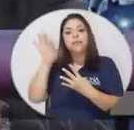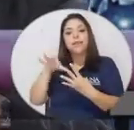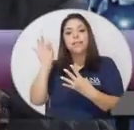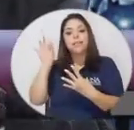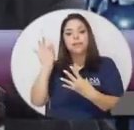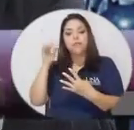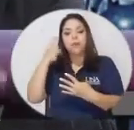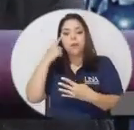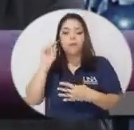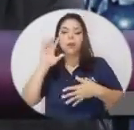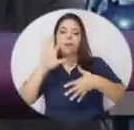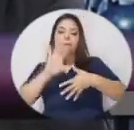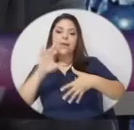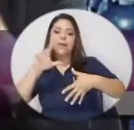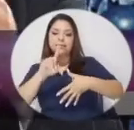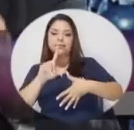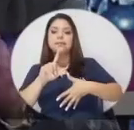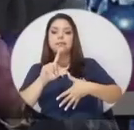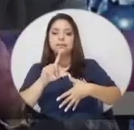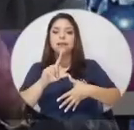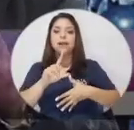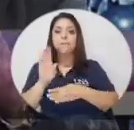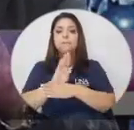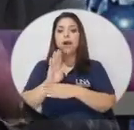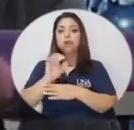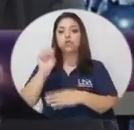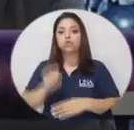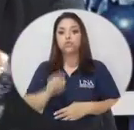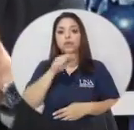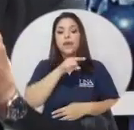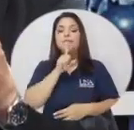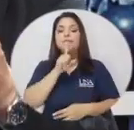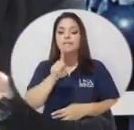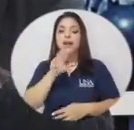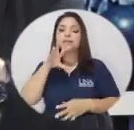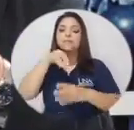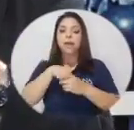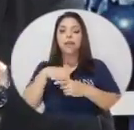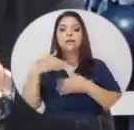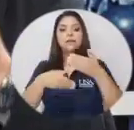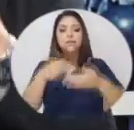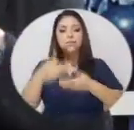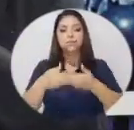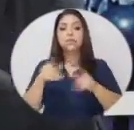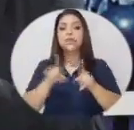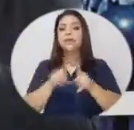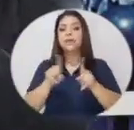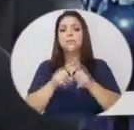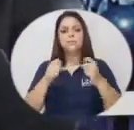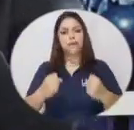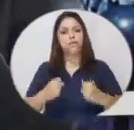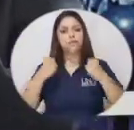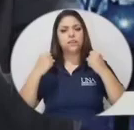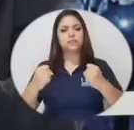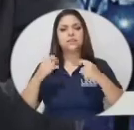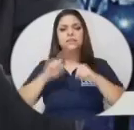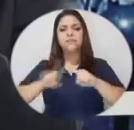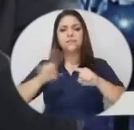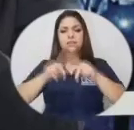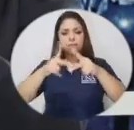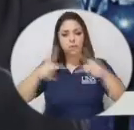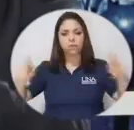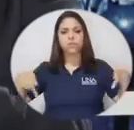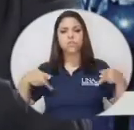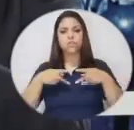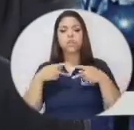Latina, que ya se dio. El rompimiento en cierta forma en el Mercosur es parte de ese proceso, pero también va a fortalecer